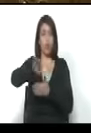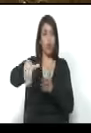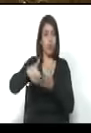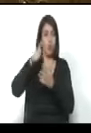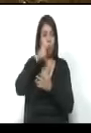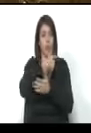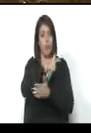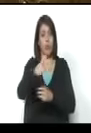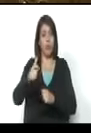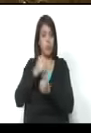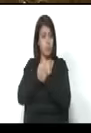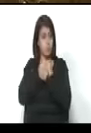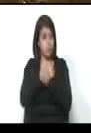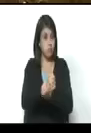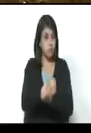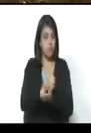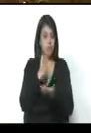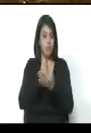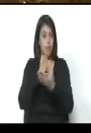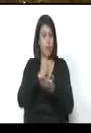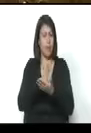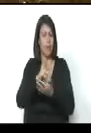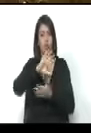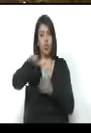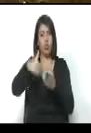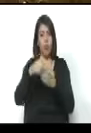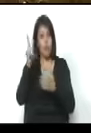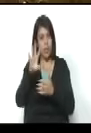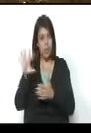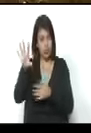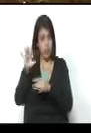pueblo, no solo el pueblo de Venezuela.